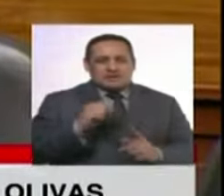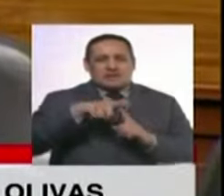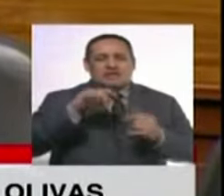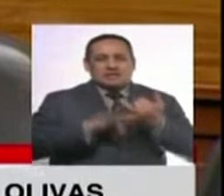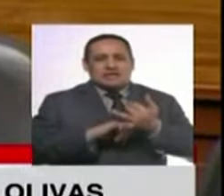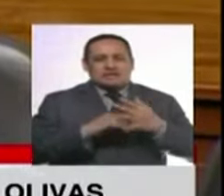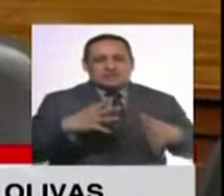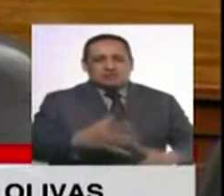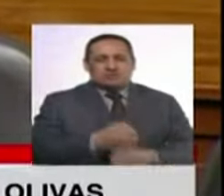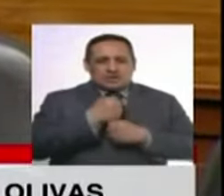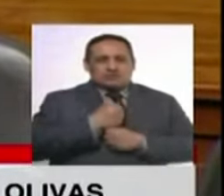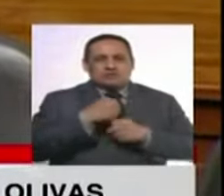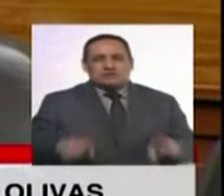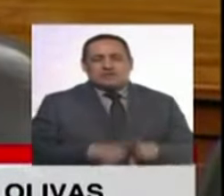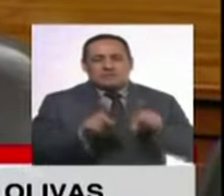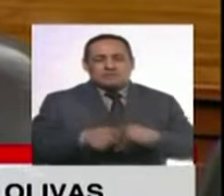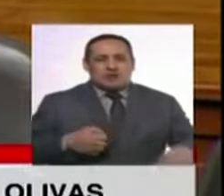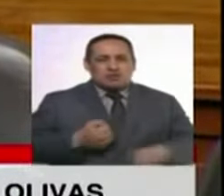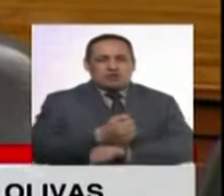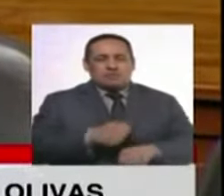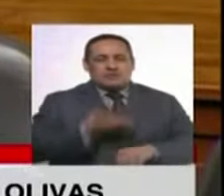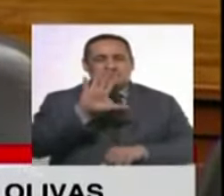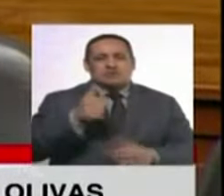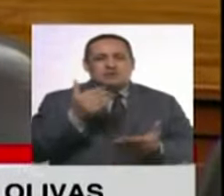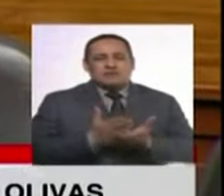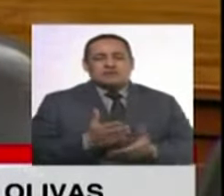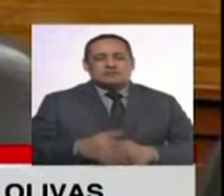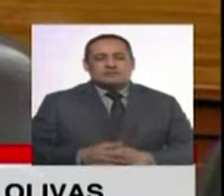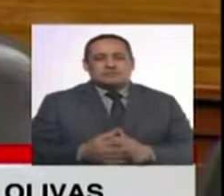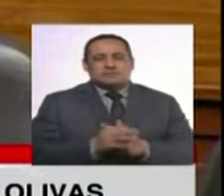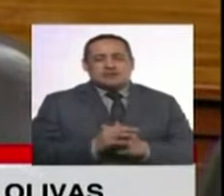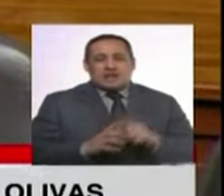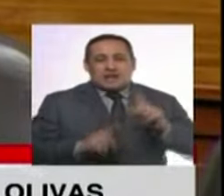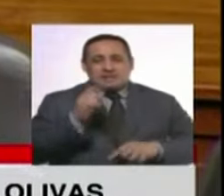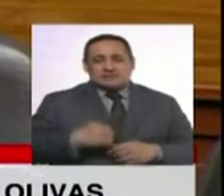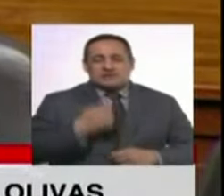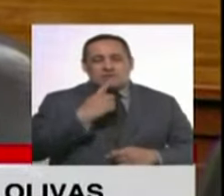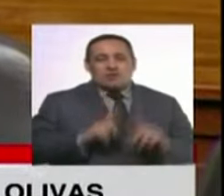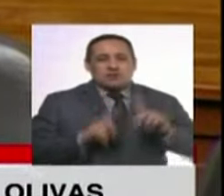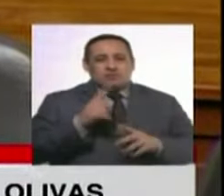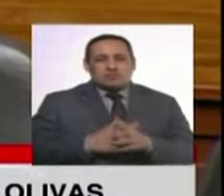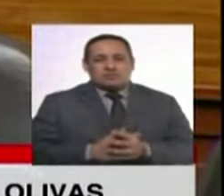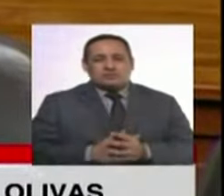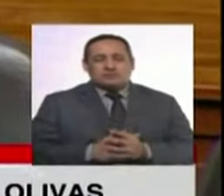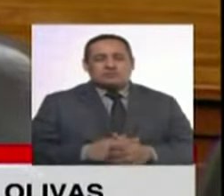de sujeción para el golpe de cinco de abril alguien dijo algo